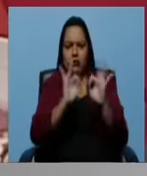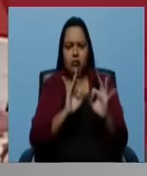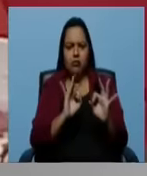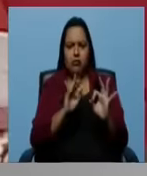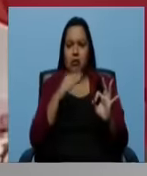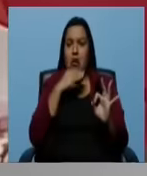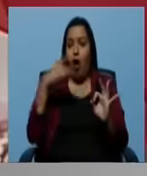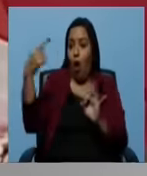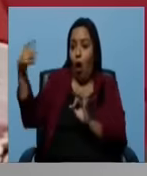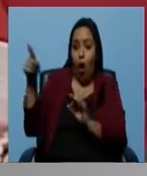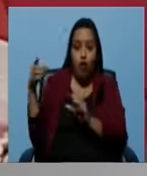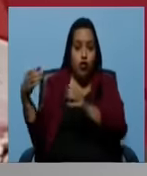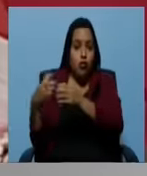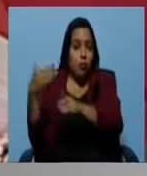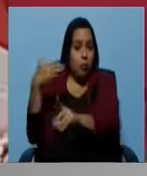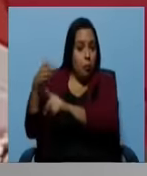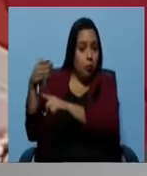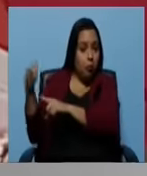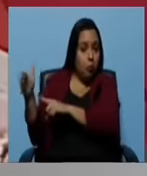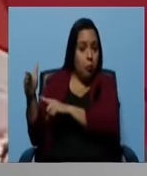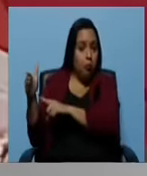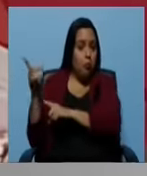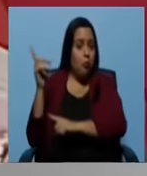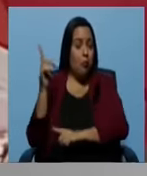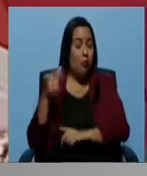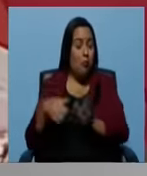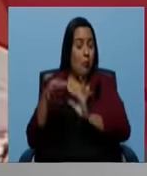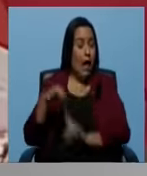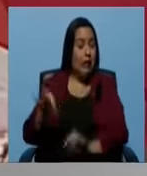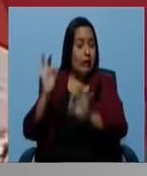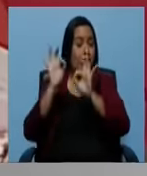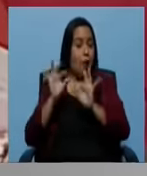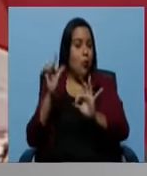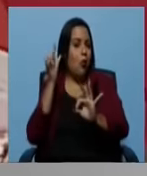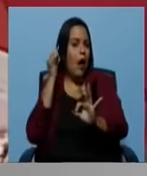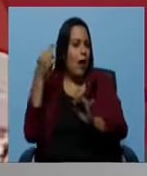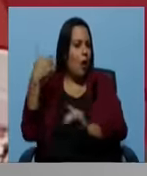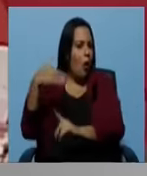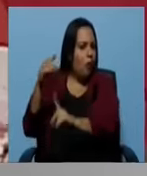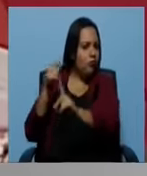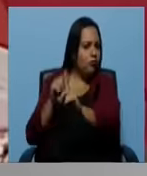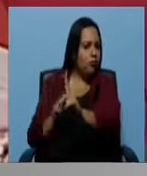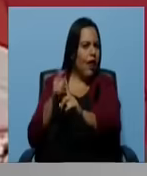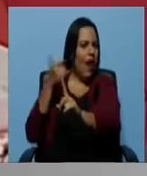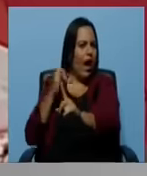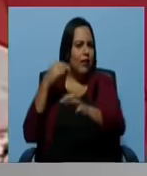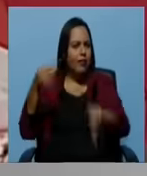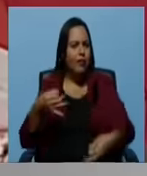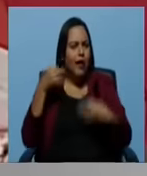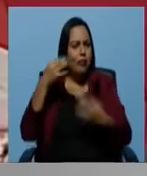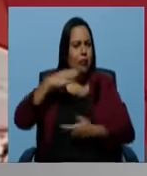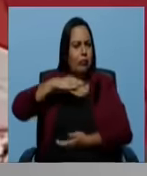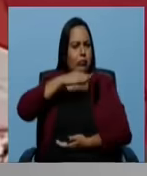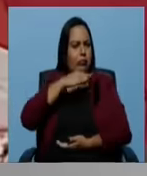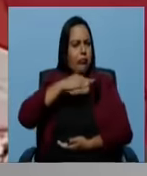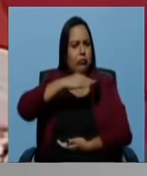la tienen otros, y sobre todo otras. Viven con una amargura perenne,